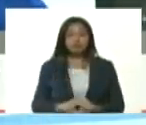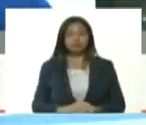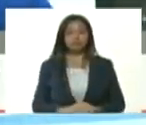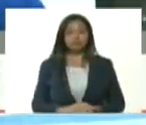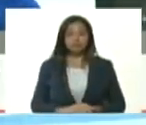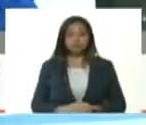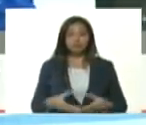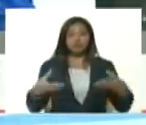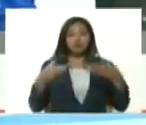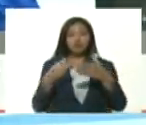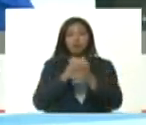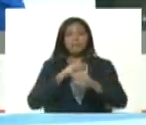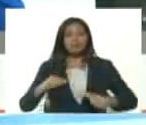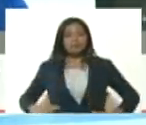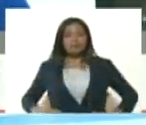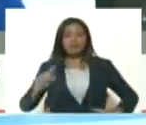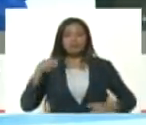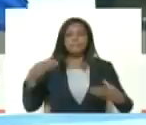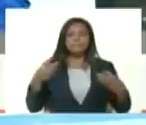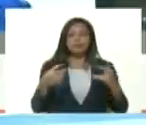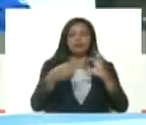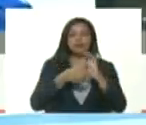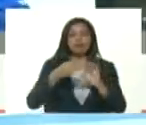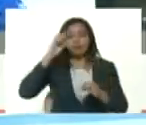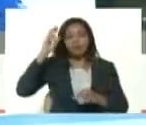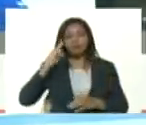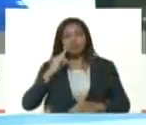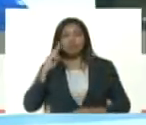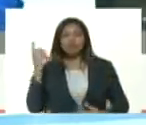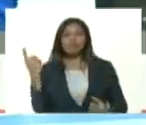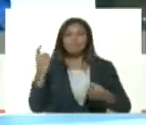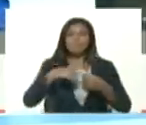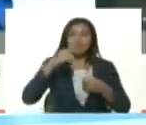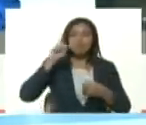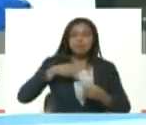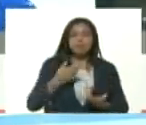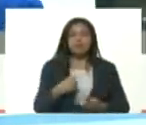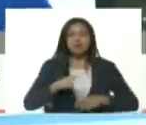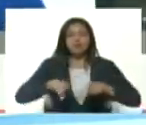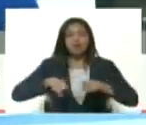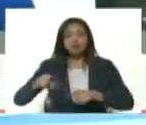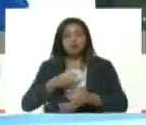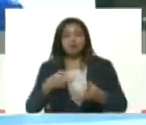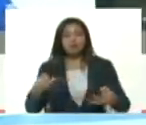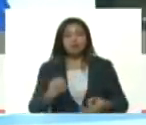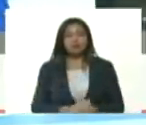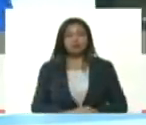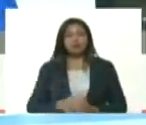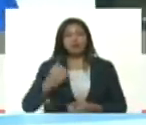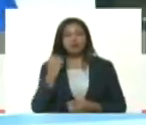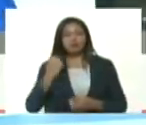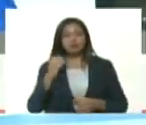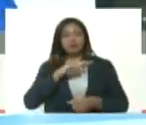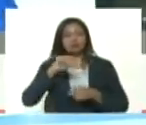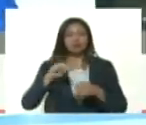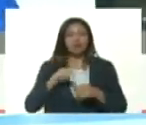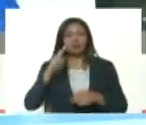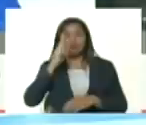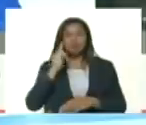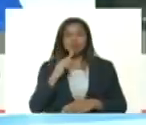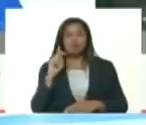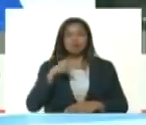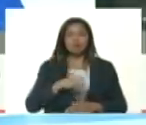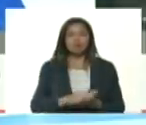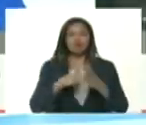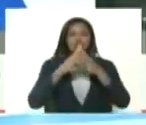la SODI, la JADE, con la Milicia Nacional Bolivariana. Coordinación perfecta con la Policía Nacional Bolivariana,